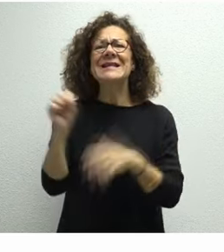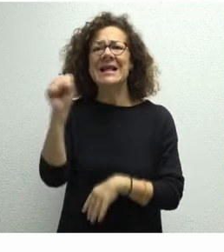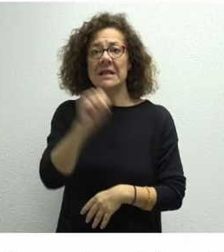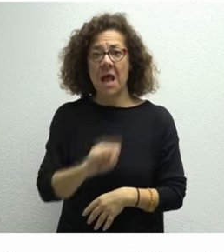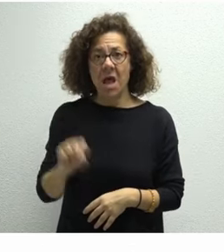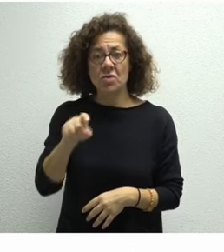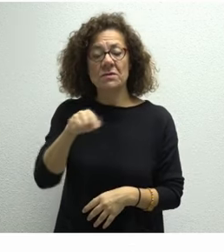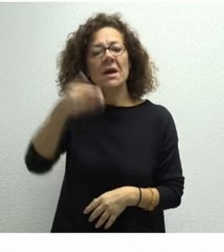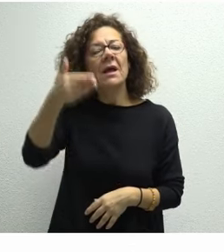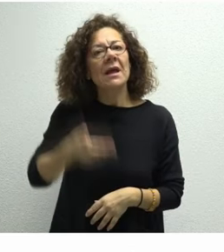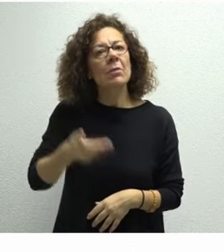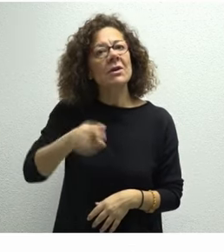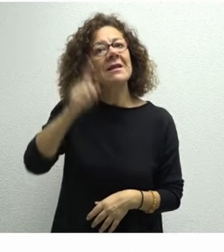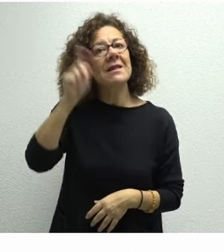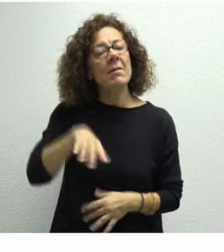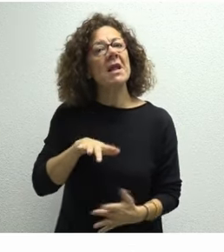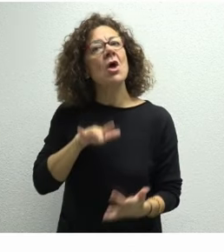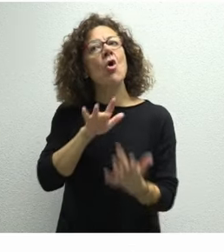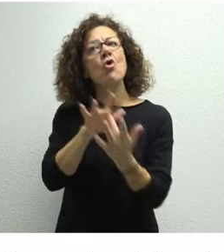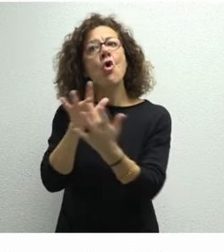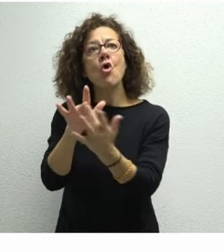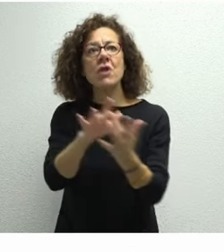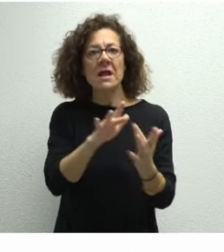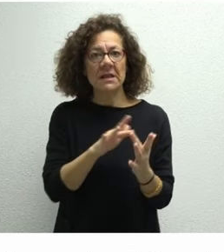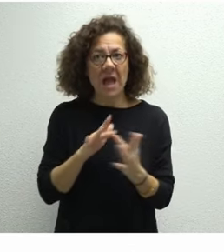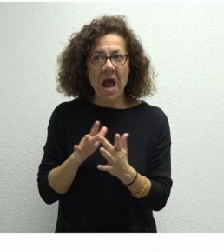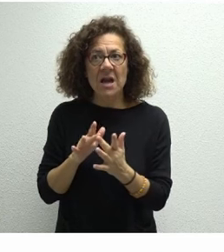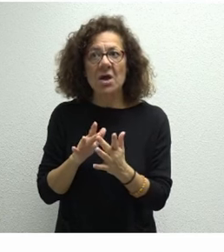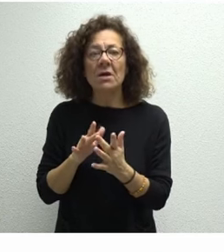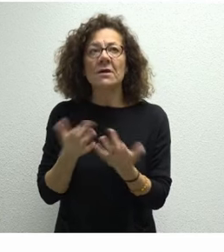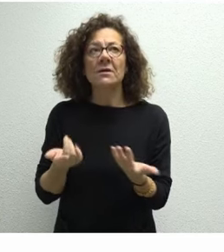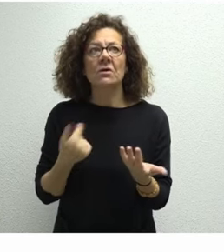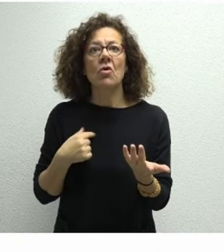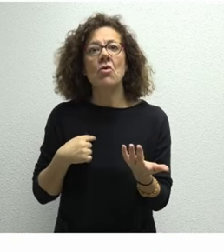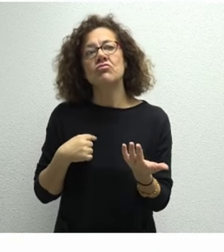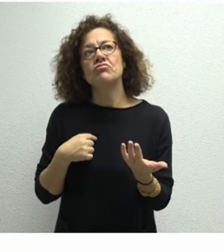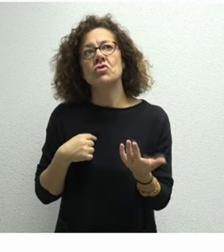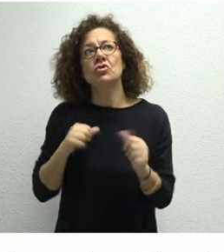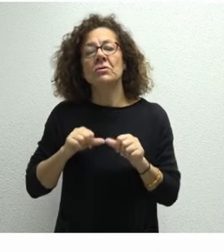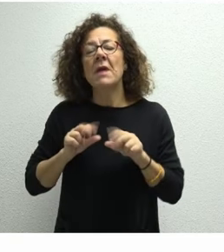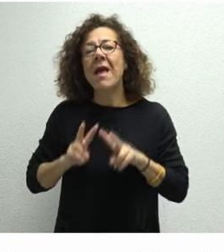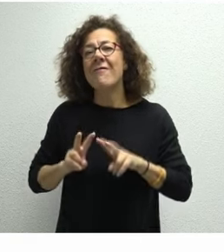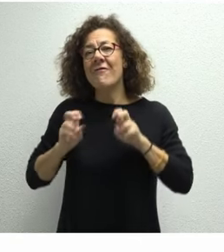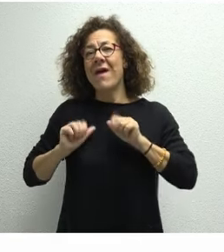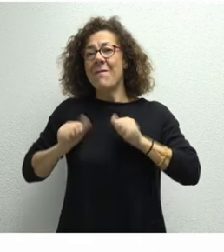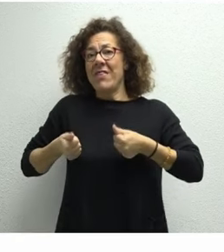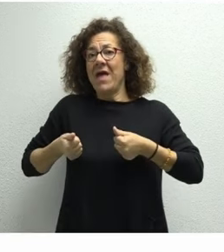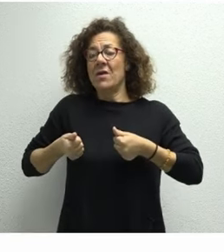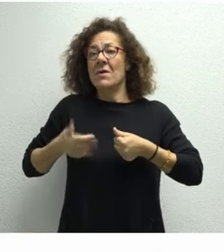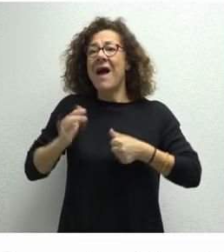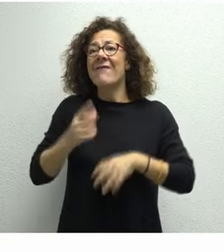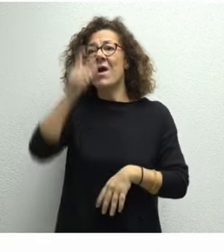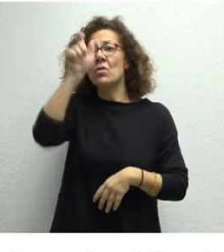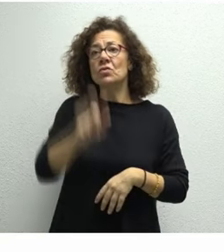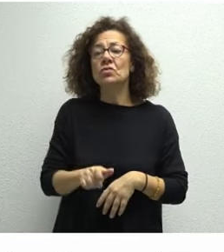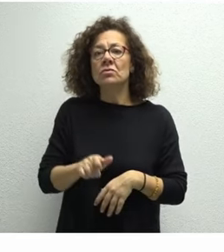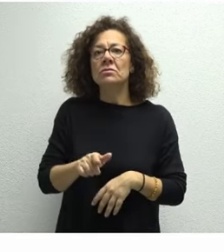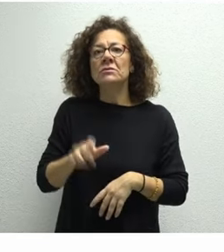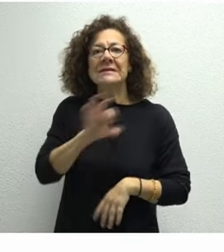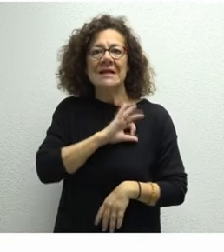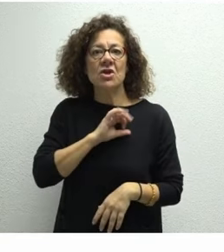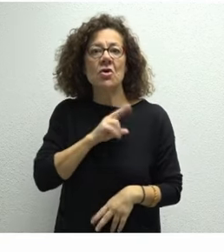importante también conectar con la visión de Los Pioneros había un señor que se llama Vicente